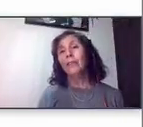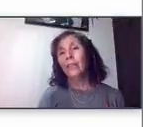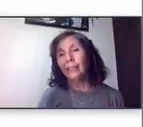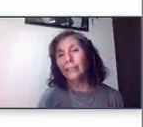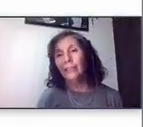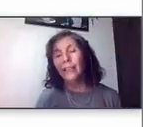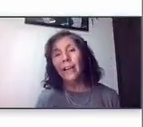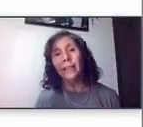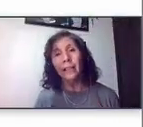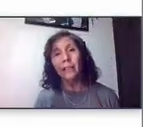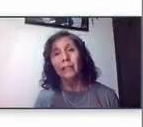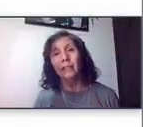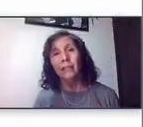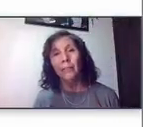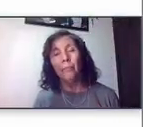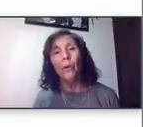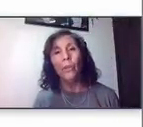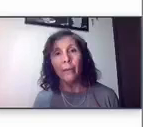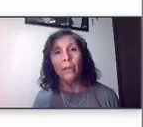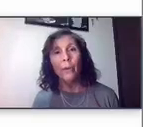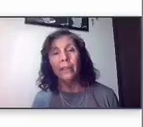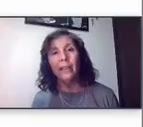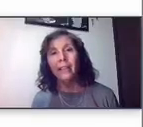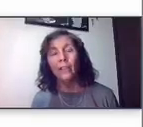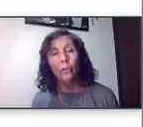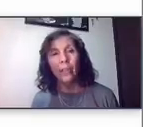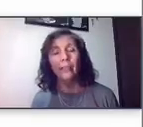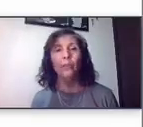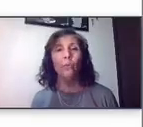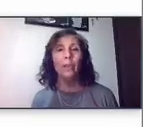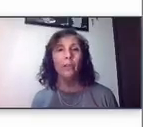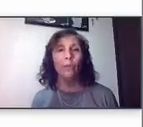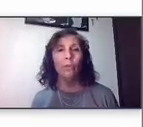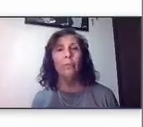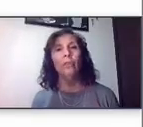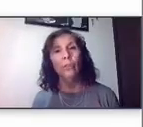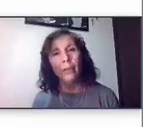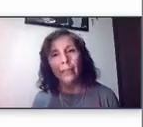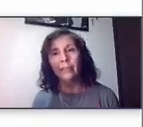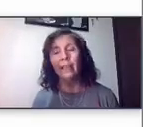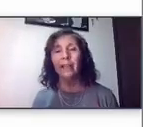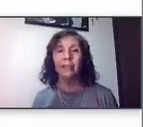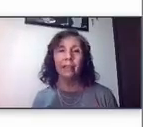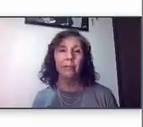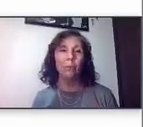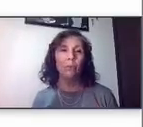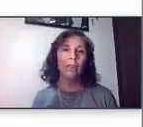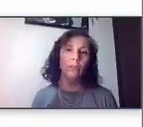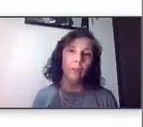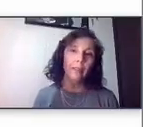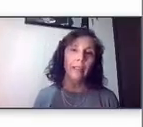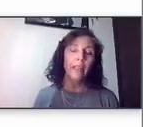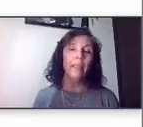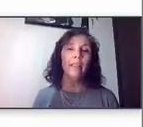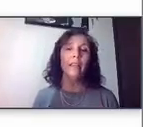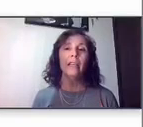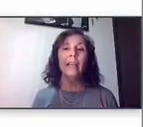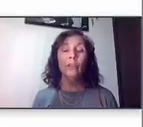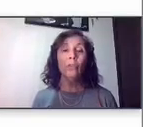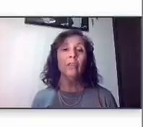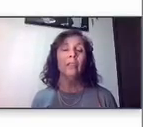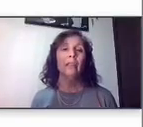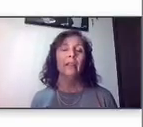como alta la sensibilidad que puedo darme cuenta de que no es el yogur que yo como, no es la galleta que me gusta, no es,